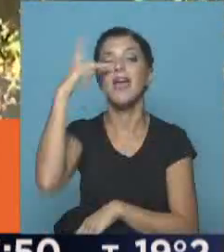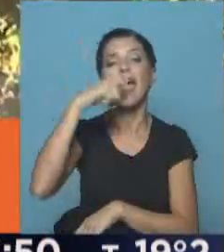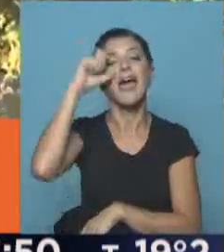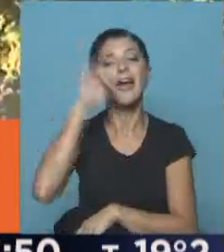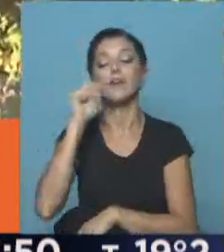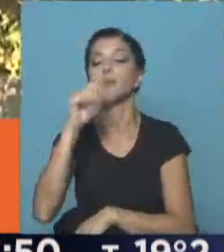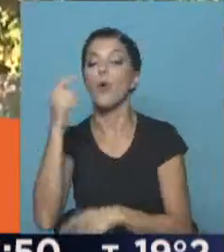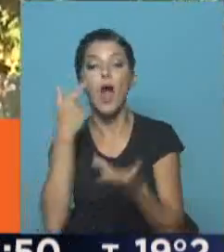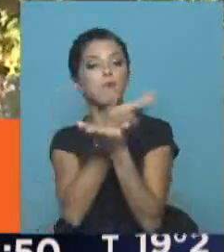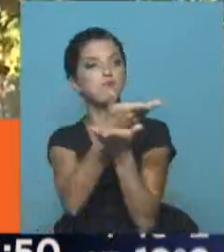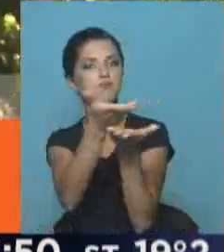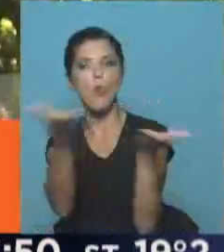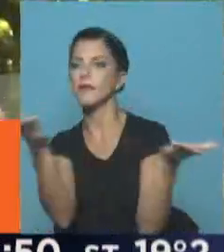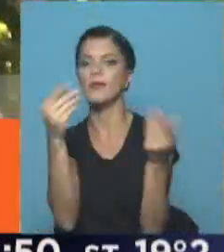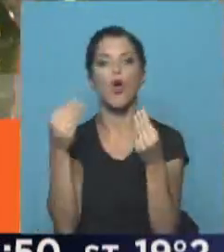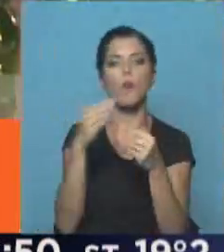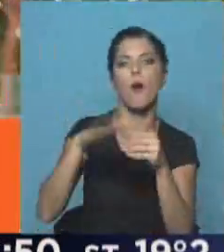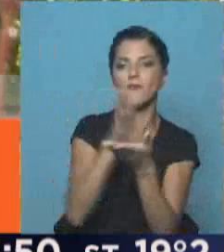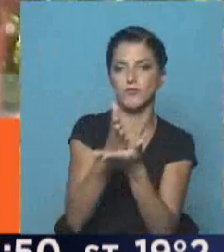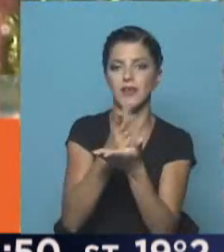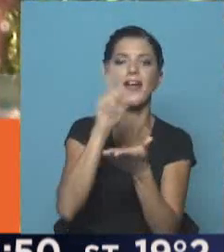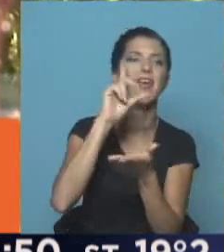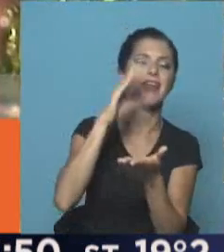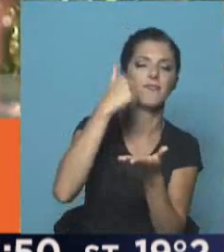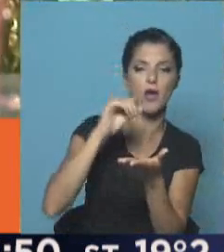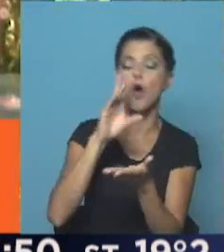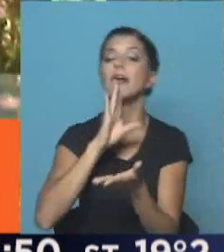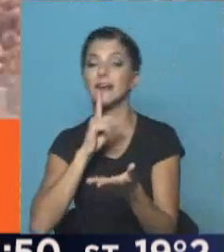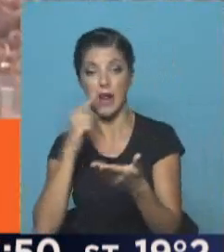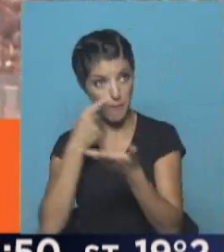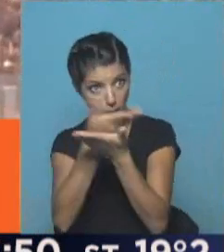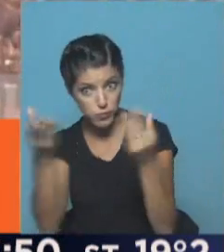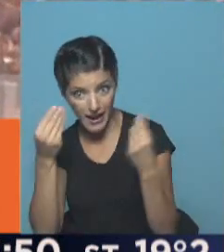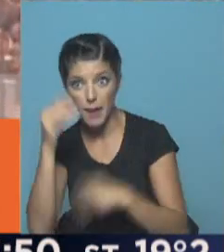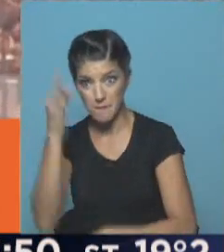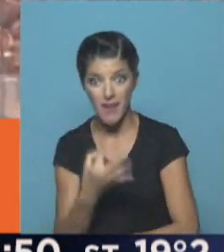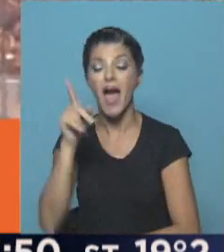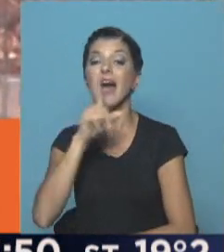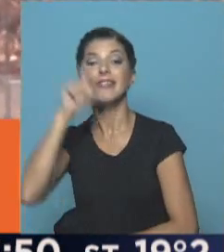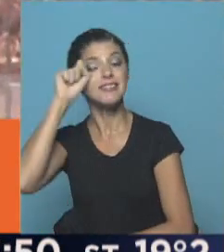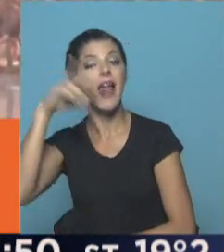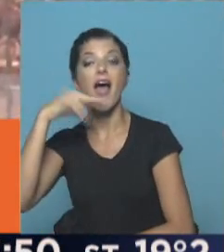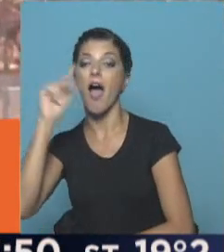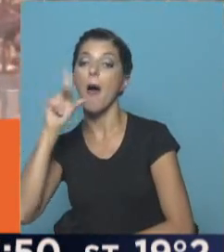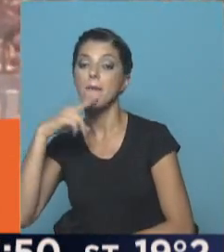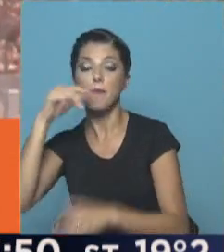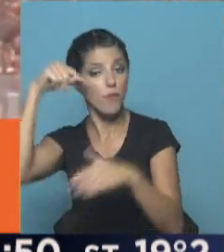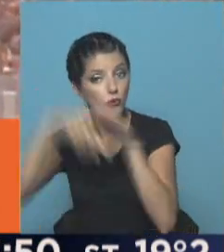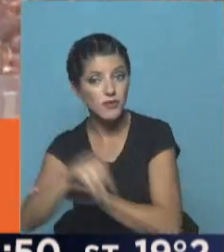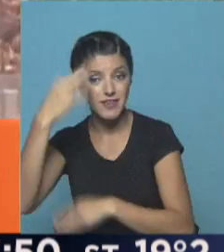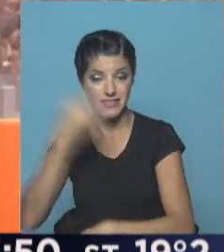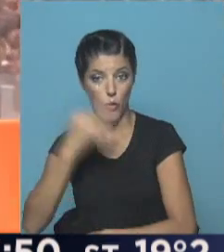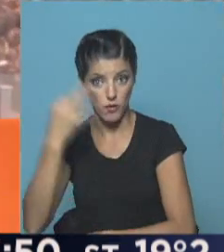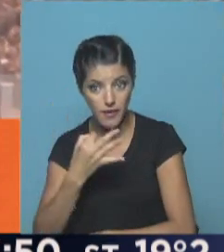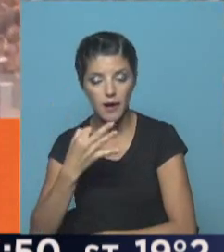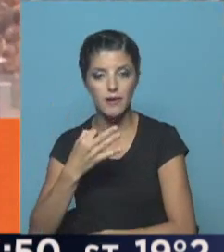de la frontera entre el Líbano e Israel, intentando demostrar que Tel Aviv refuerza sus defensas en la zona en preparación para el lanzamiento